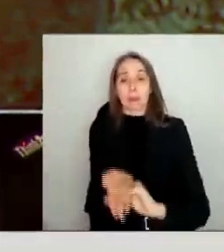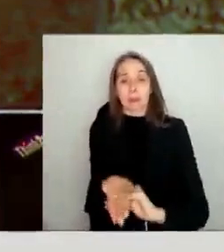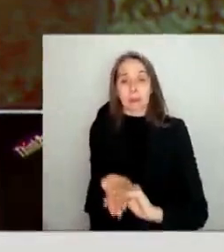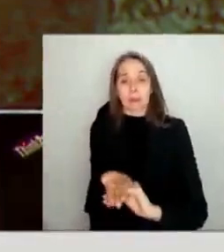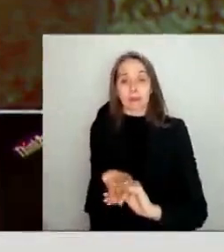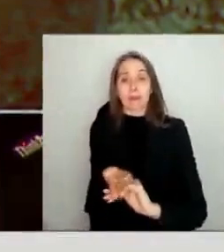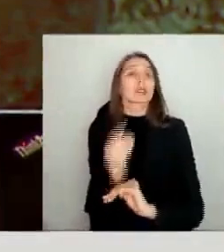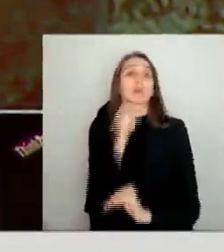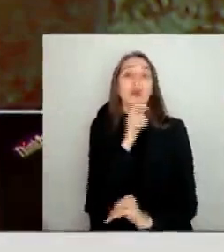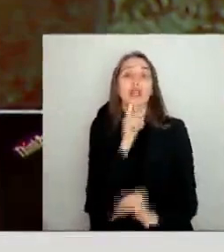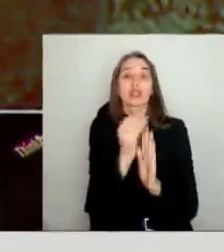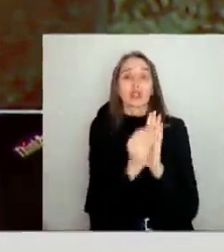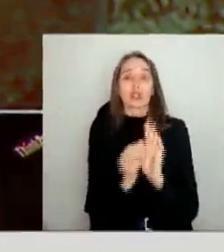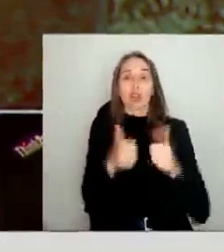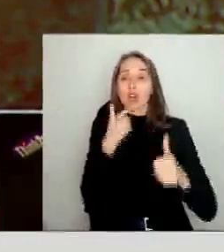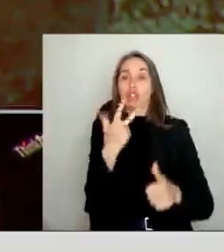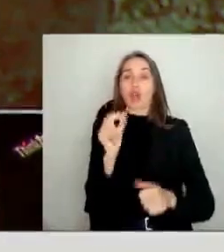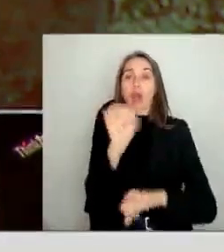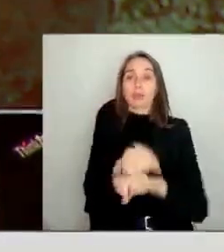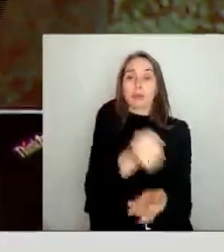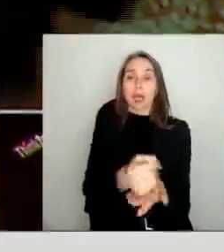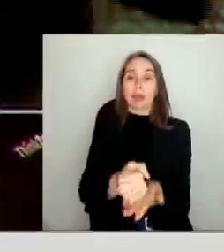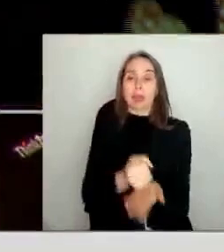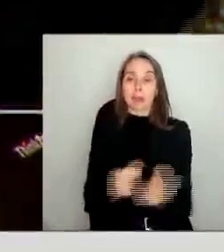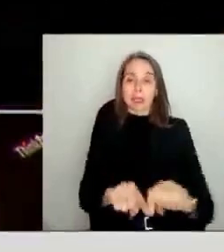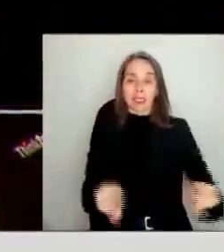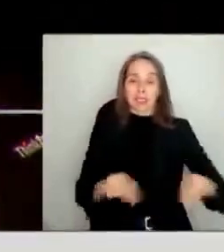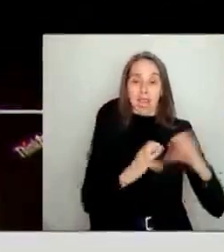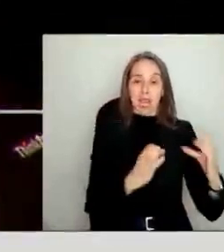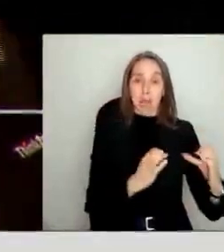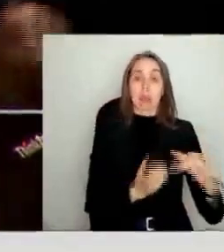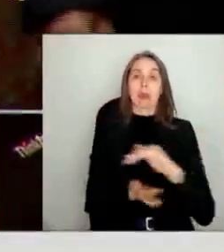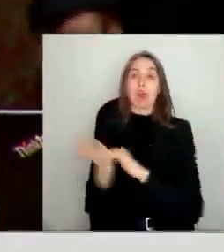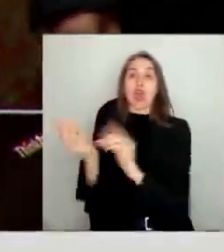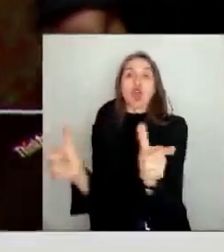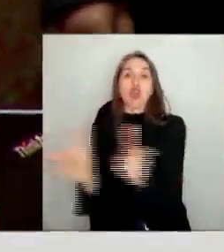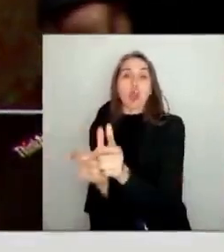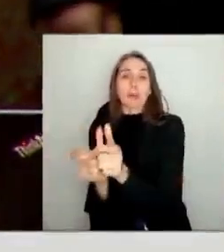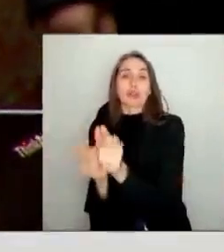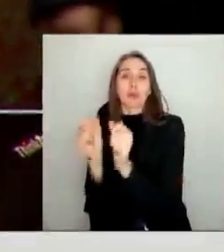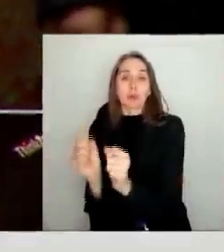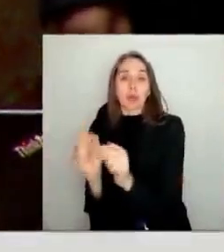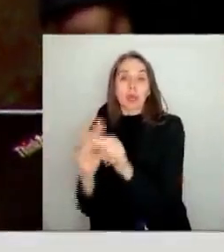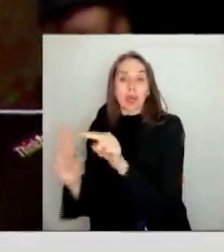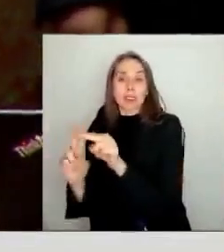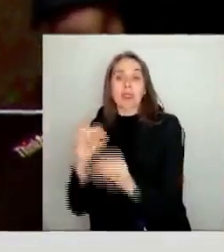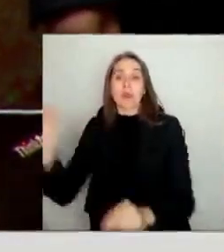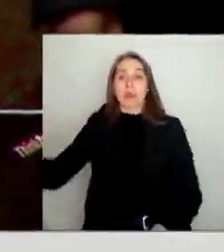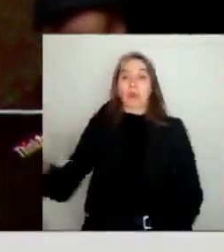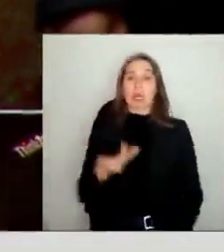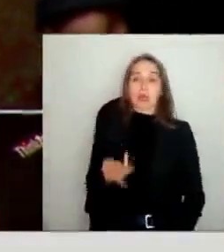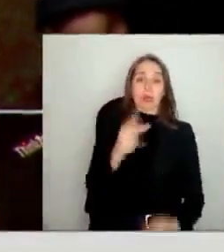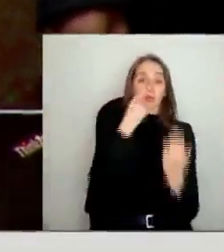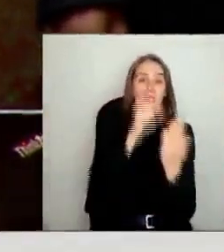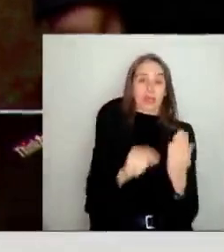haya declarado la admisibilidad en la sala para que una comisión pudiera hacerlo y vuelva a revisarse en la sala si ustedes miran la lectura del